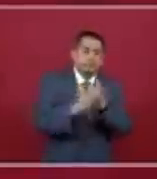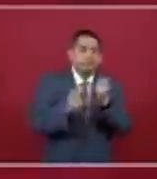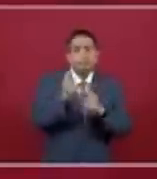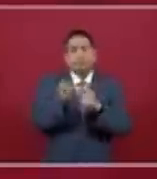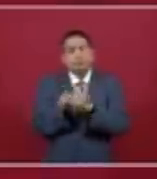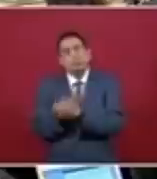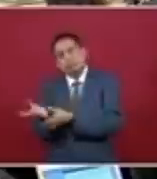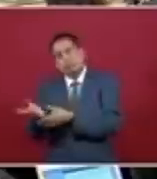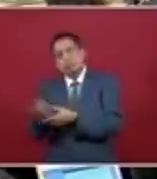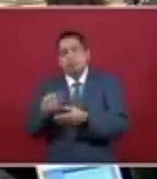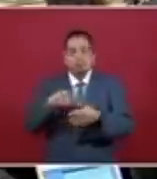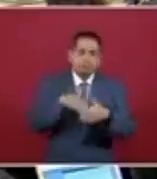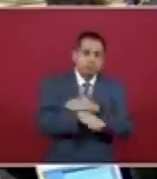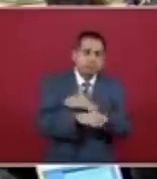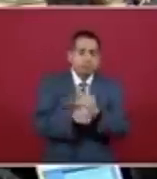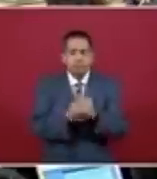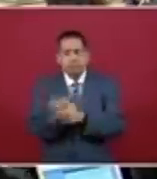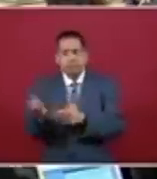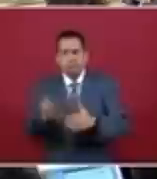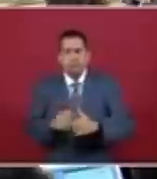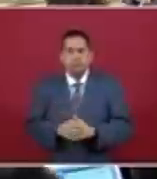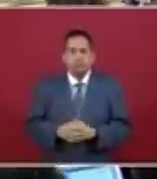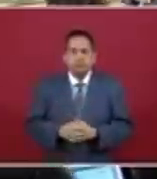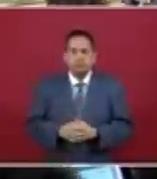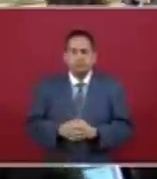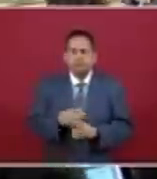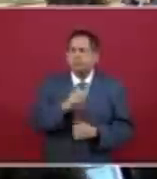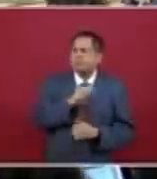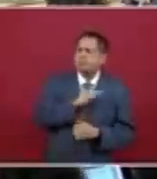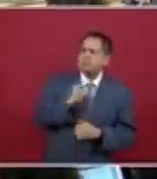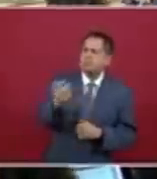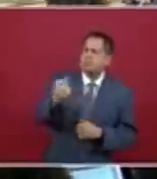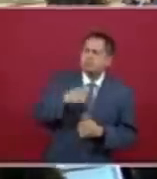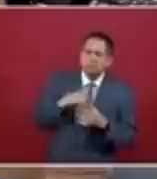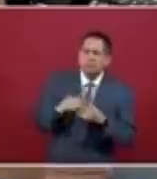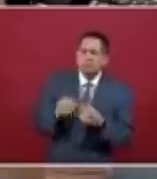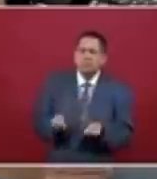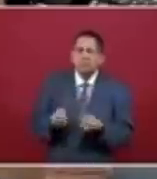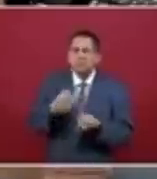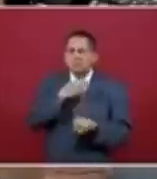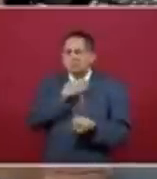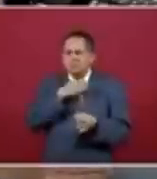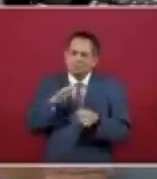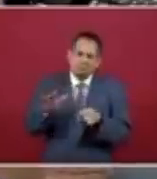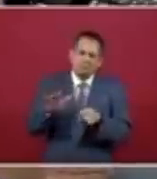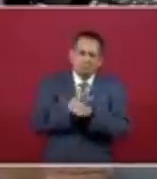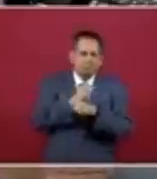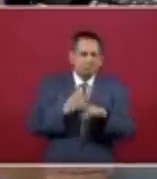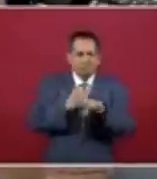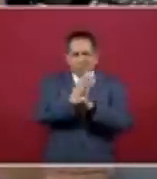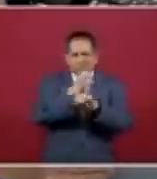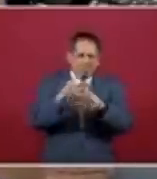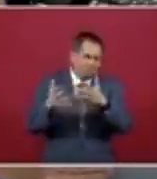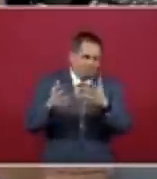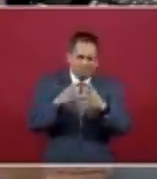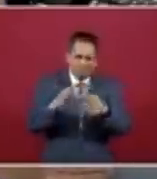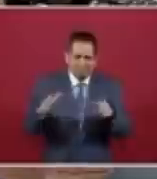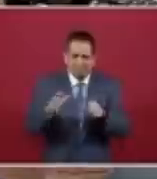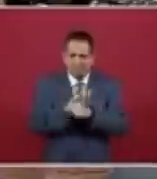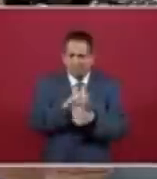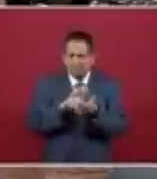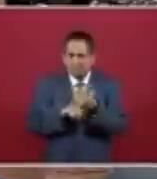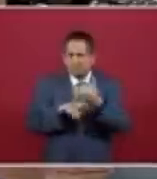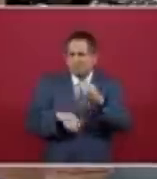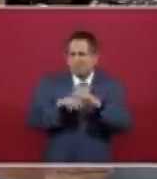salen. Solo que nos pudiera precisar el nivel de sobrepoblación en los penales estatales, ¿a cuánto